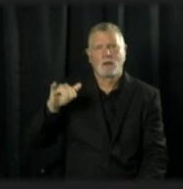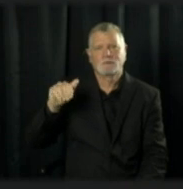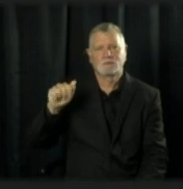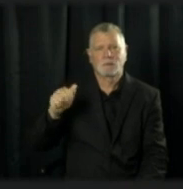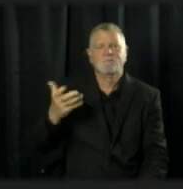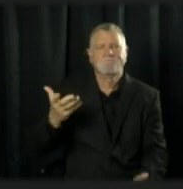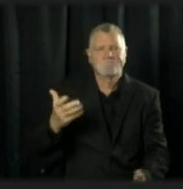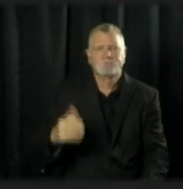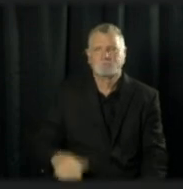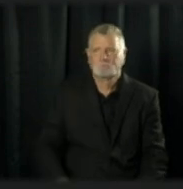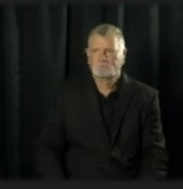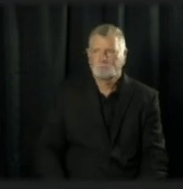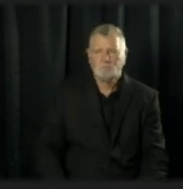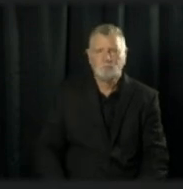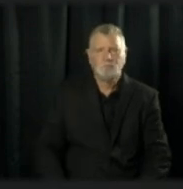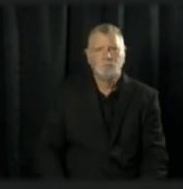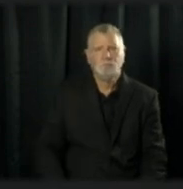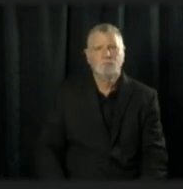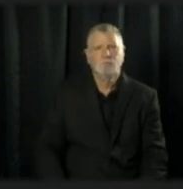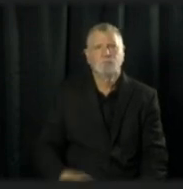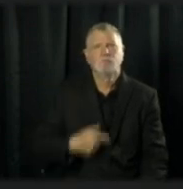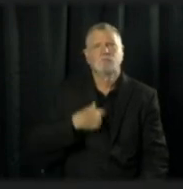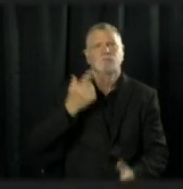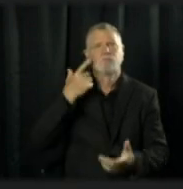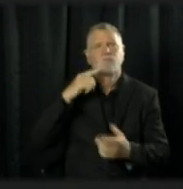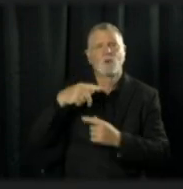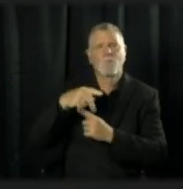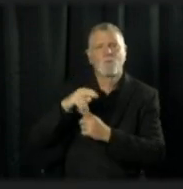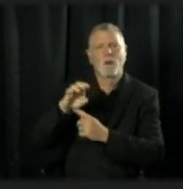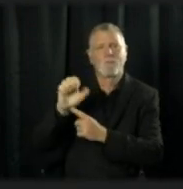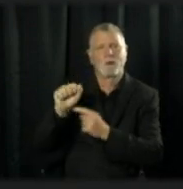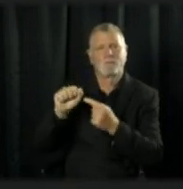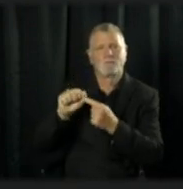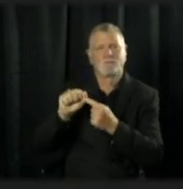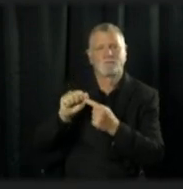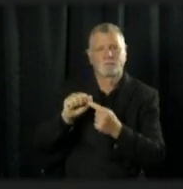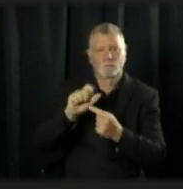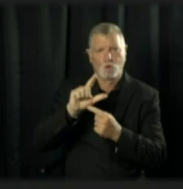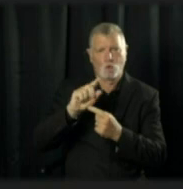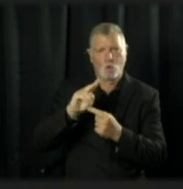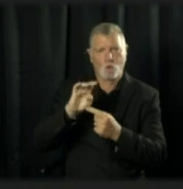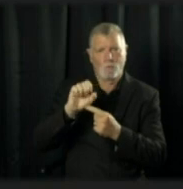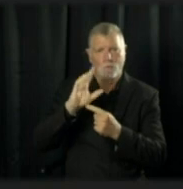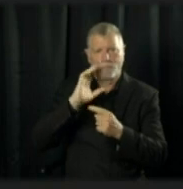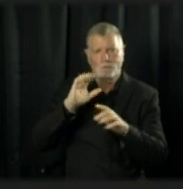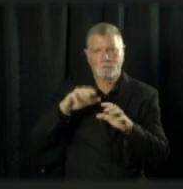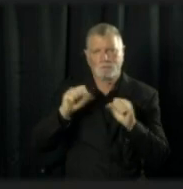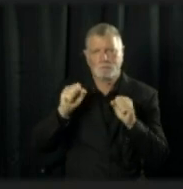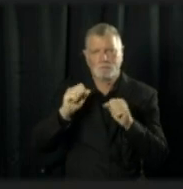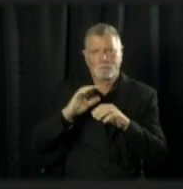y acueductos también, uno de acueductos. Con respecto a energía eléctrica, como saben,